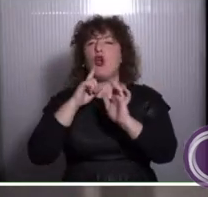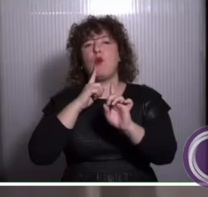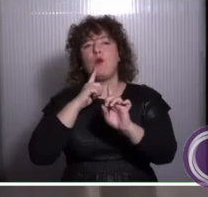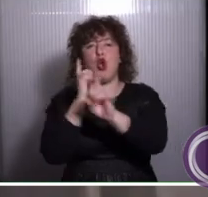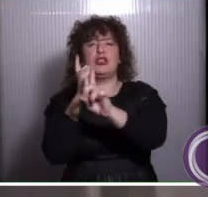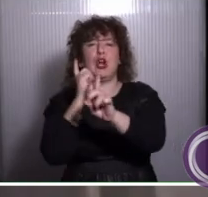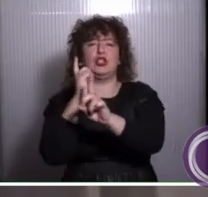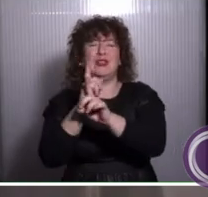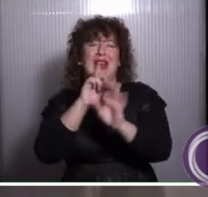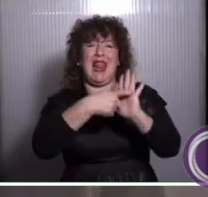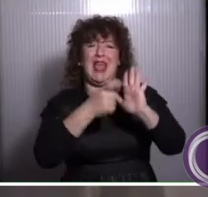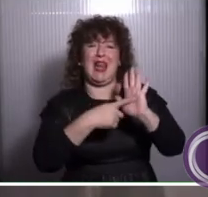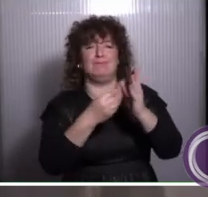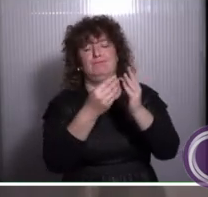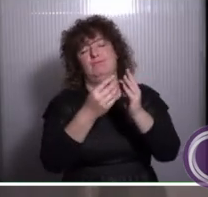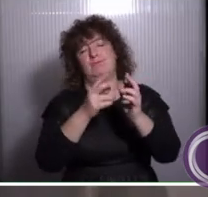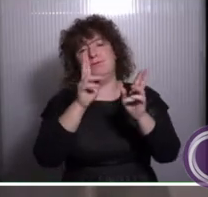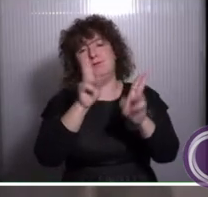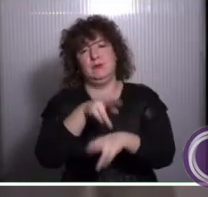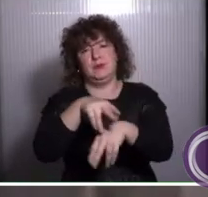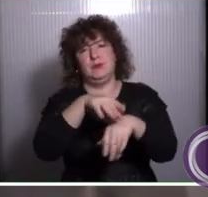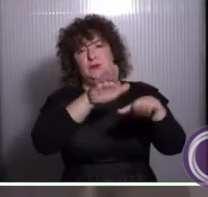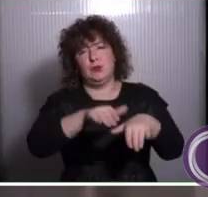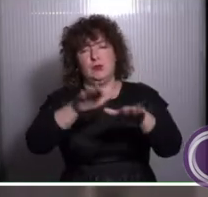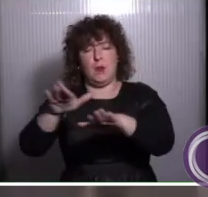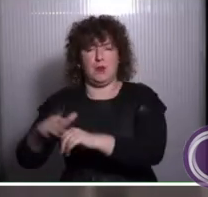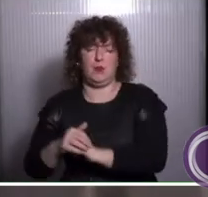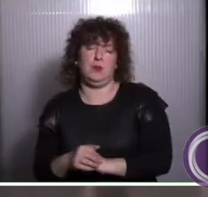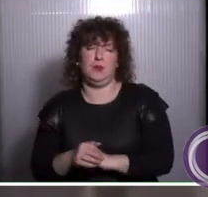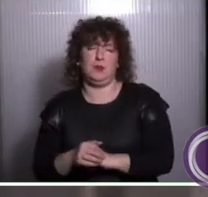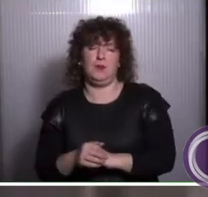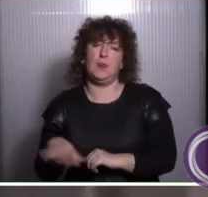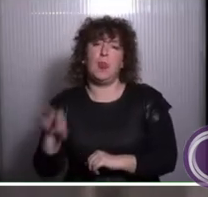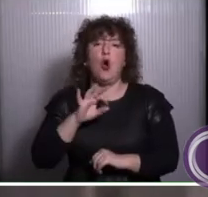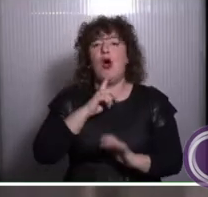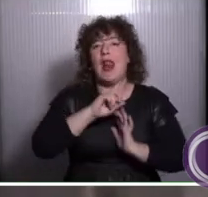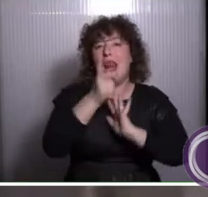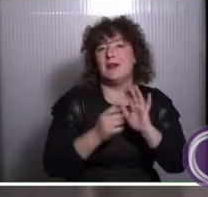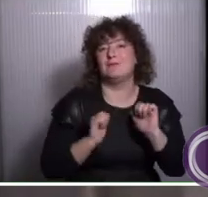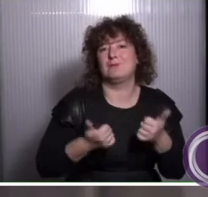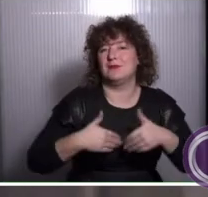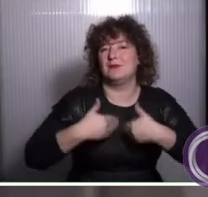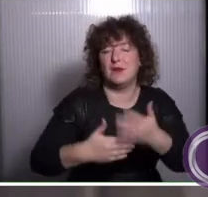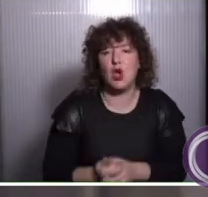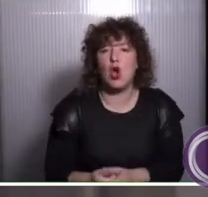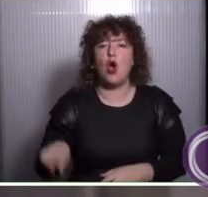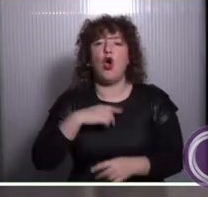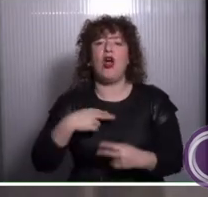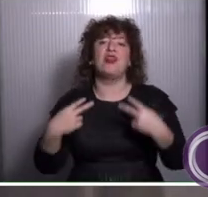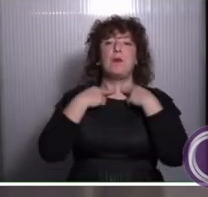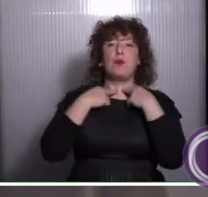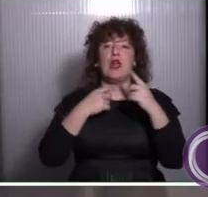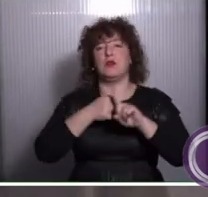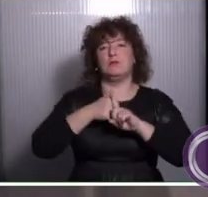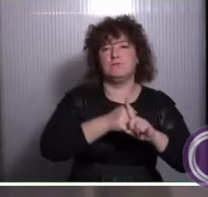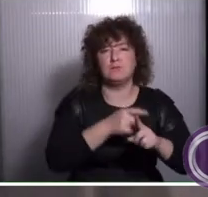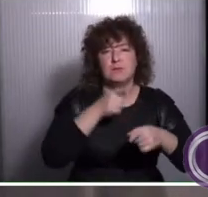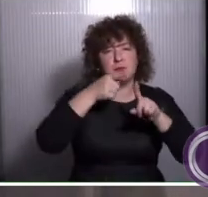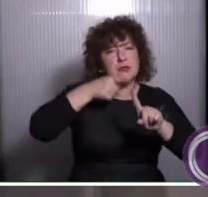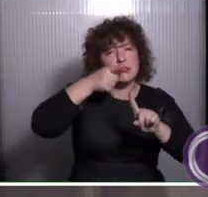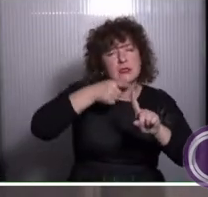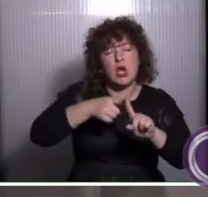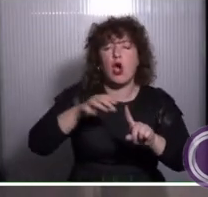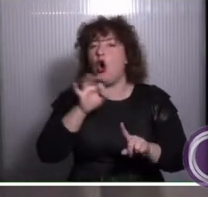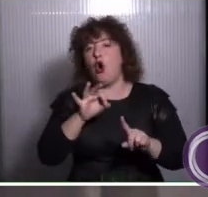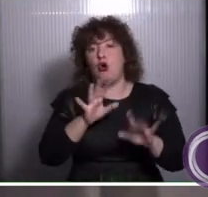Constitucional, o que se puedan impedir la puesta en marcha de leyes, se persiga a nuestros diputados, o no se